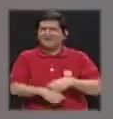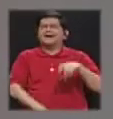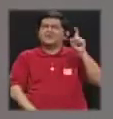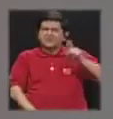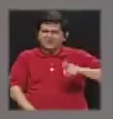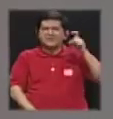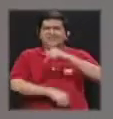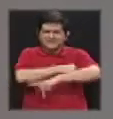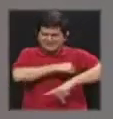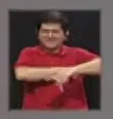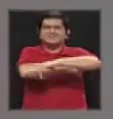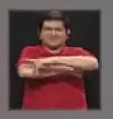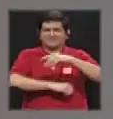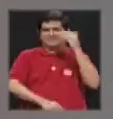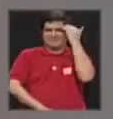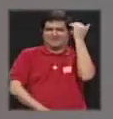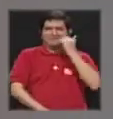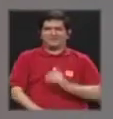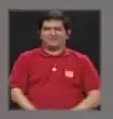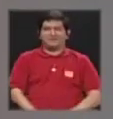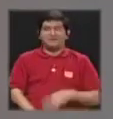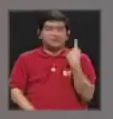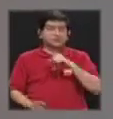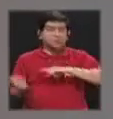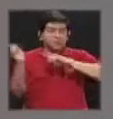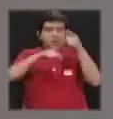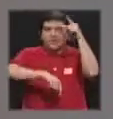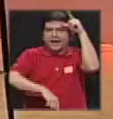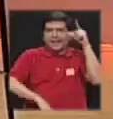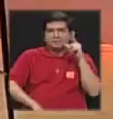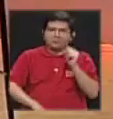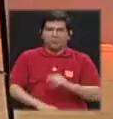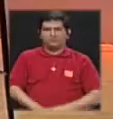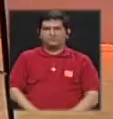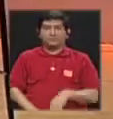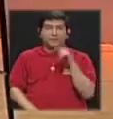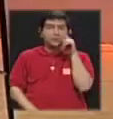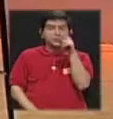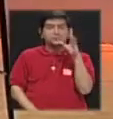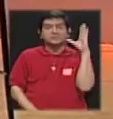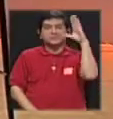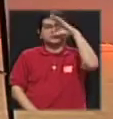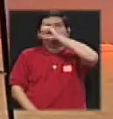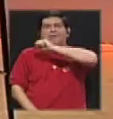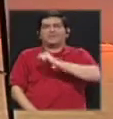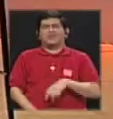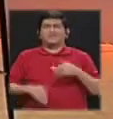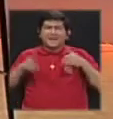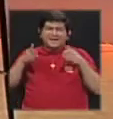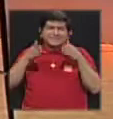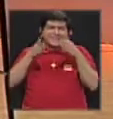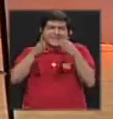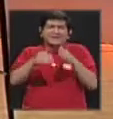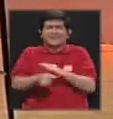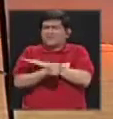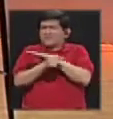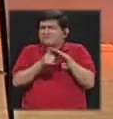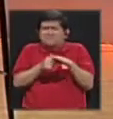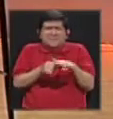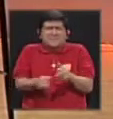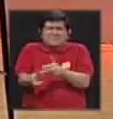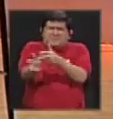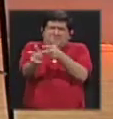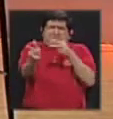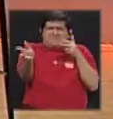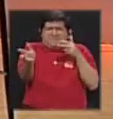indiscutiblemente el país la requiere. Es cosa de ir a Limón y usted va a darse cuenta que esa ruta está absolutamente colapsada por